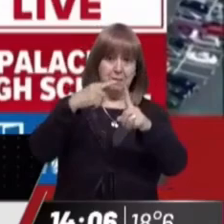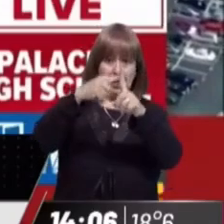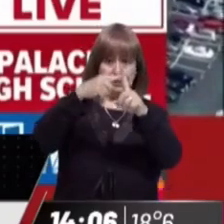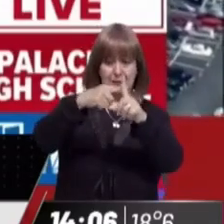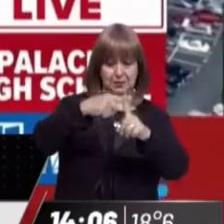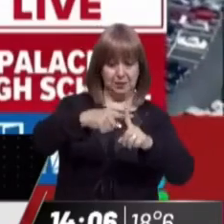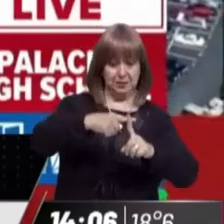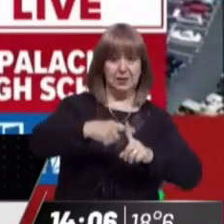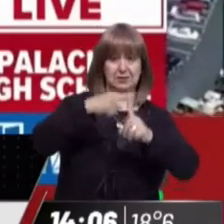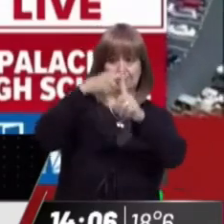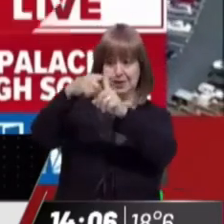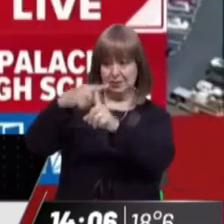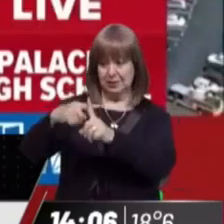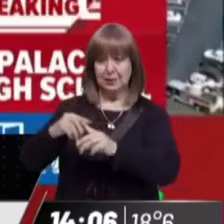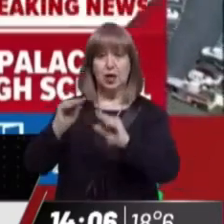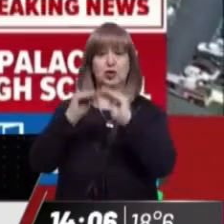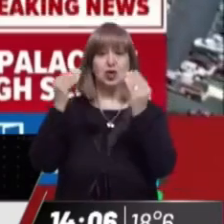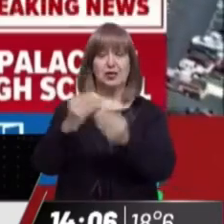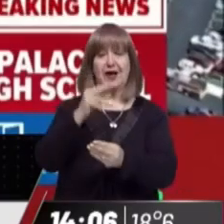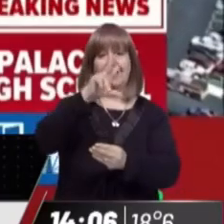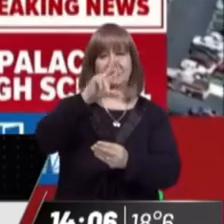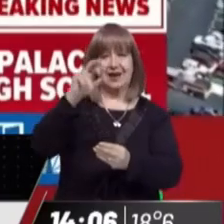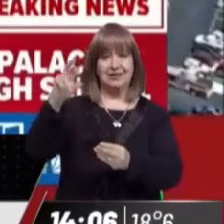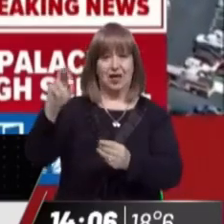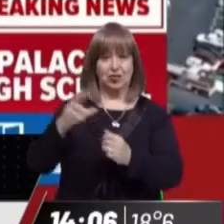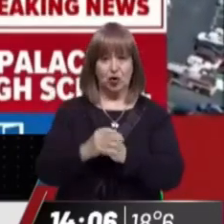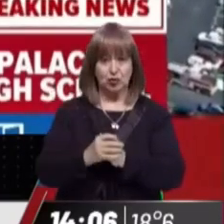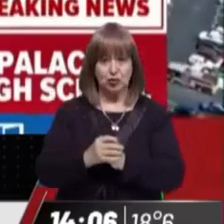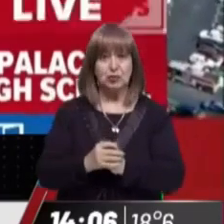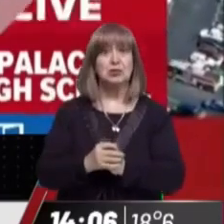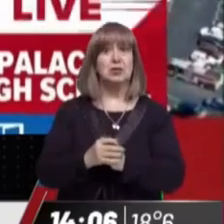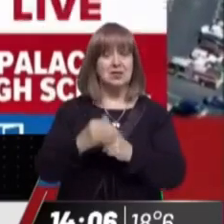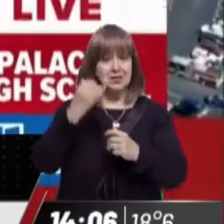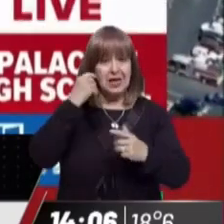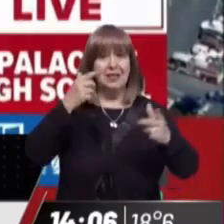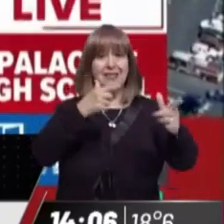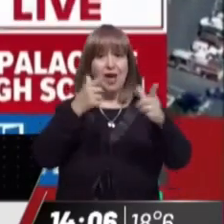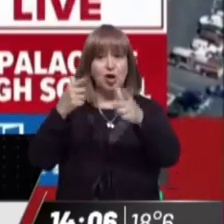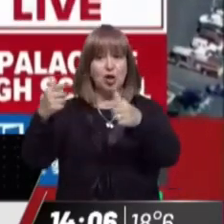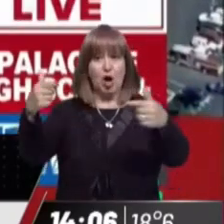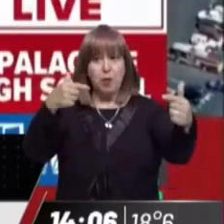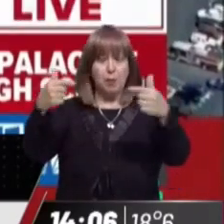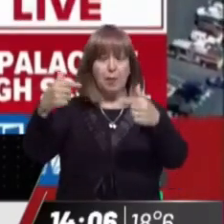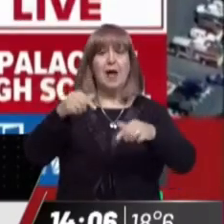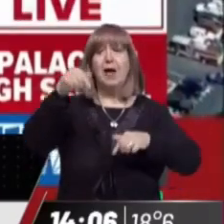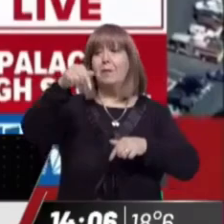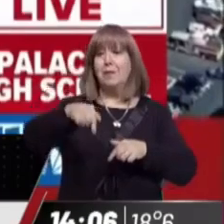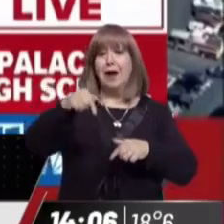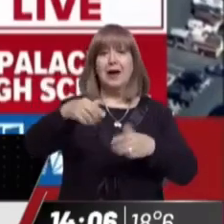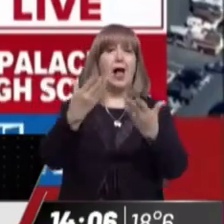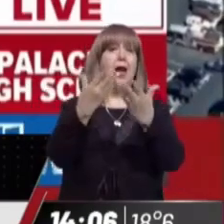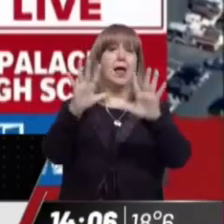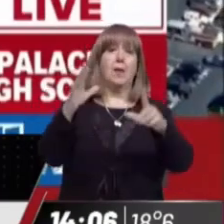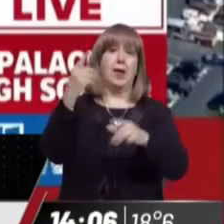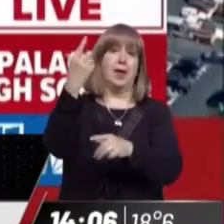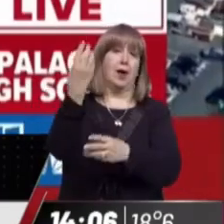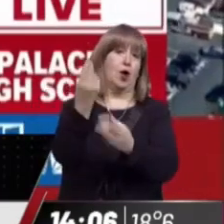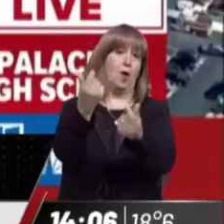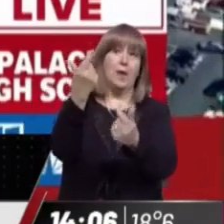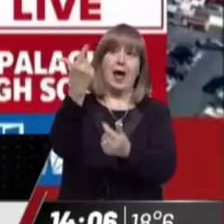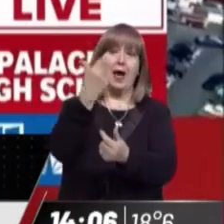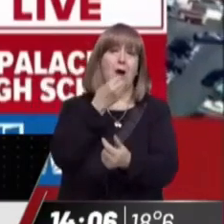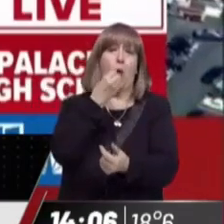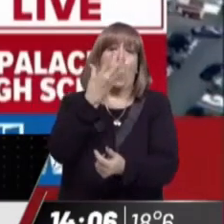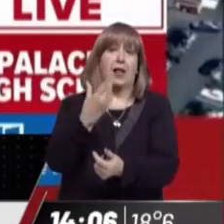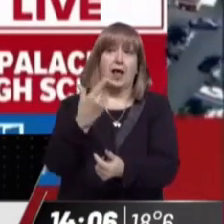grande quizás como el del año pasado se han puesto regulaciones en distintos estados no en este de Georgia no y bueno